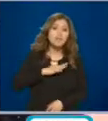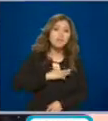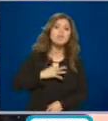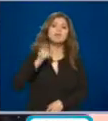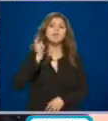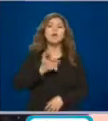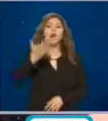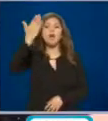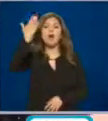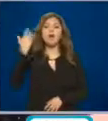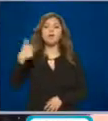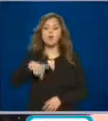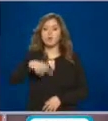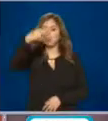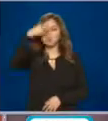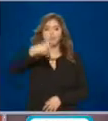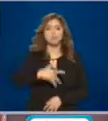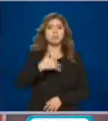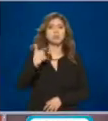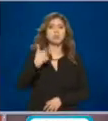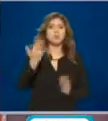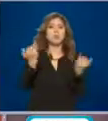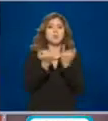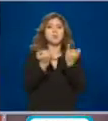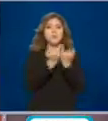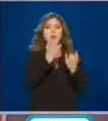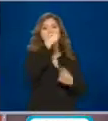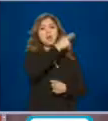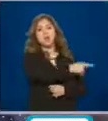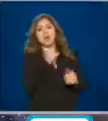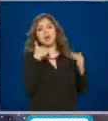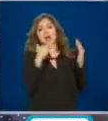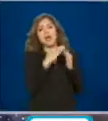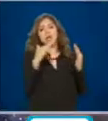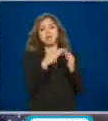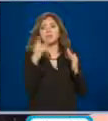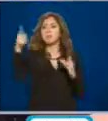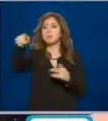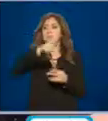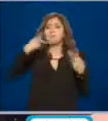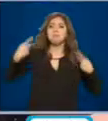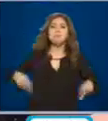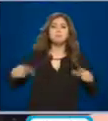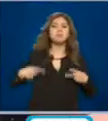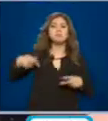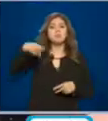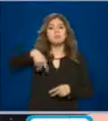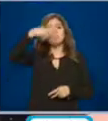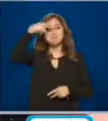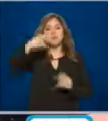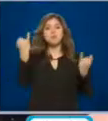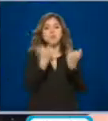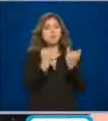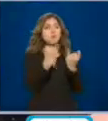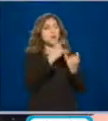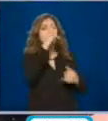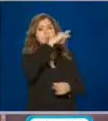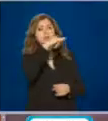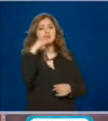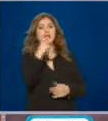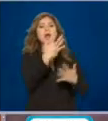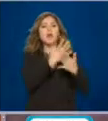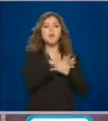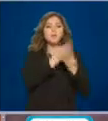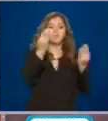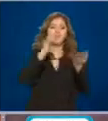nos hemos sentido como en casa, nos han tratado muy bien. El público o el pueblo mexicano es muy parecido al chileno, son muy amorosos, así que